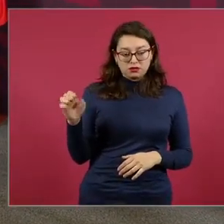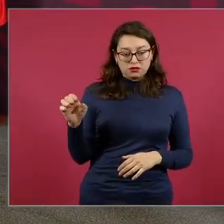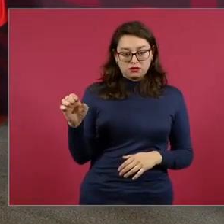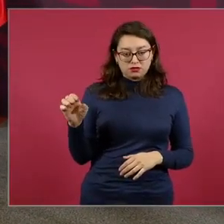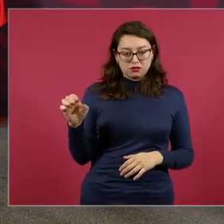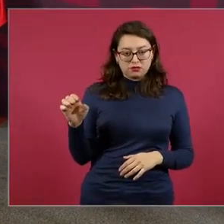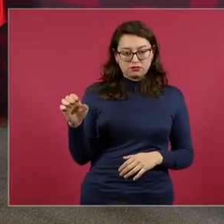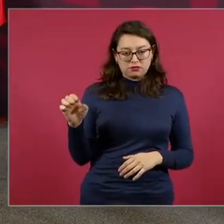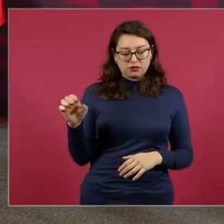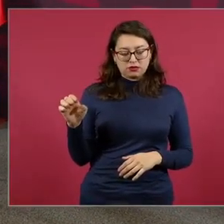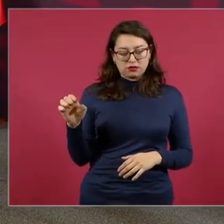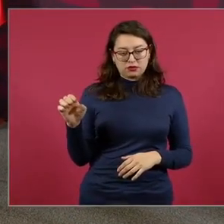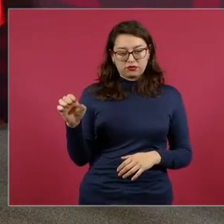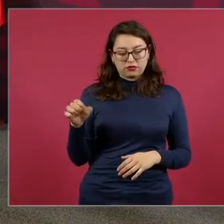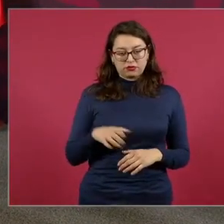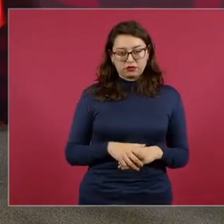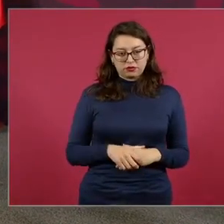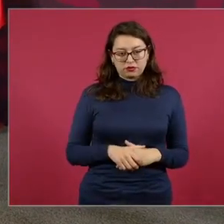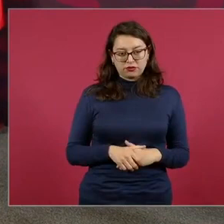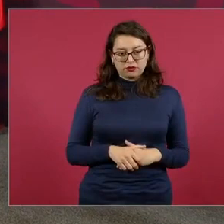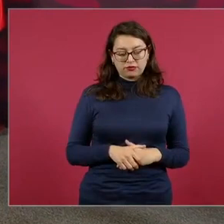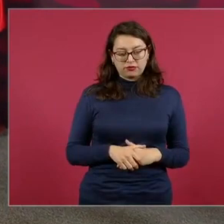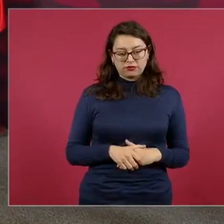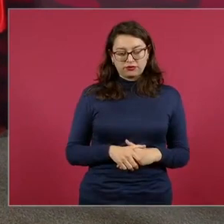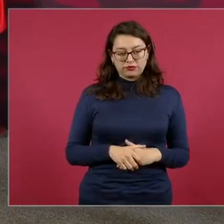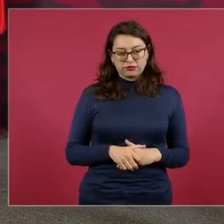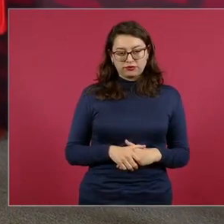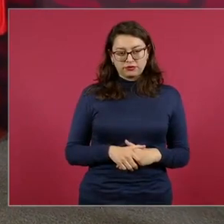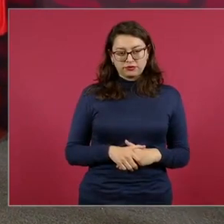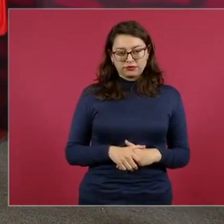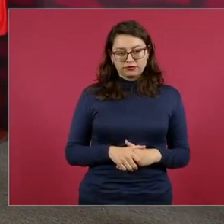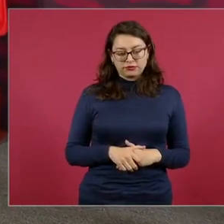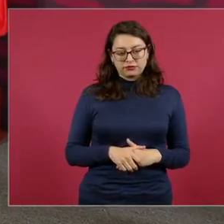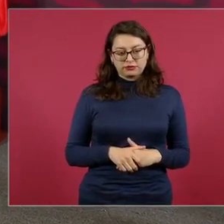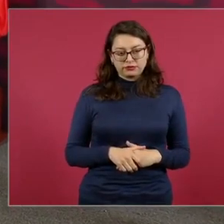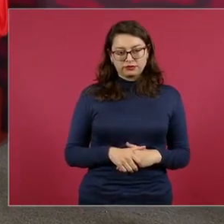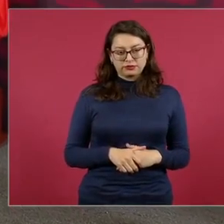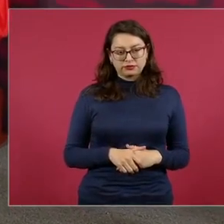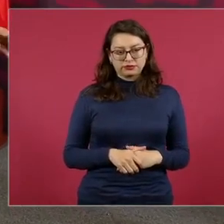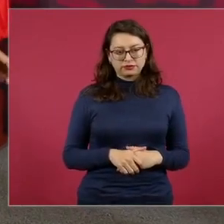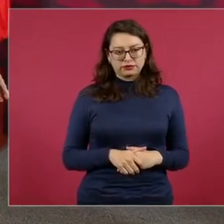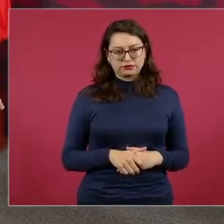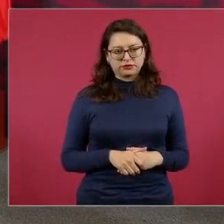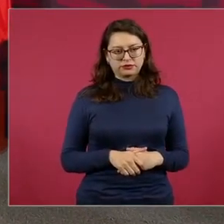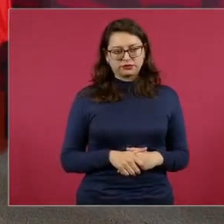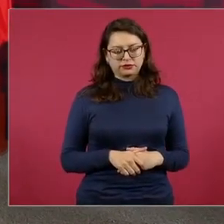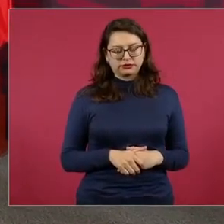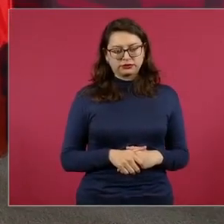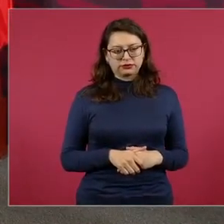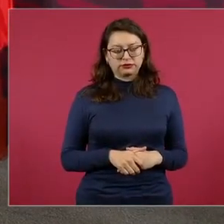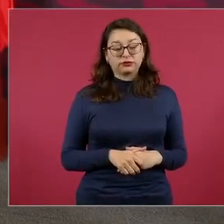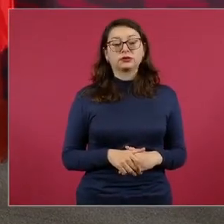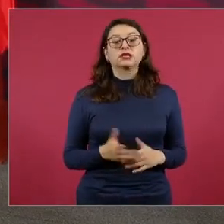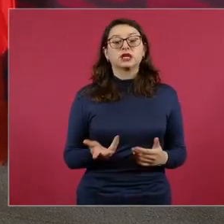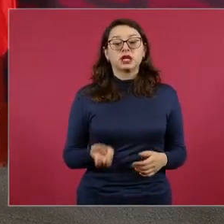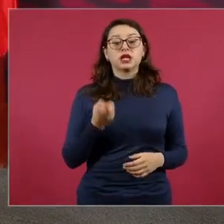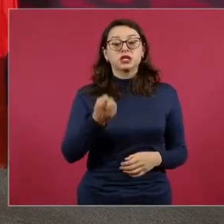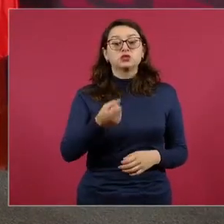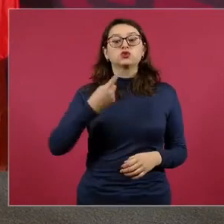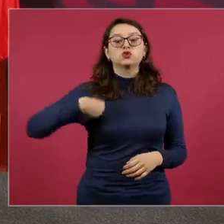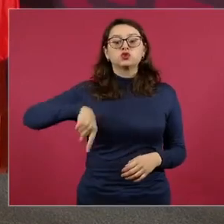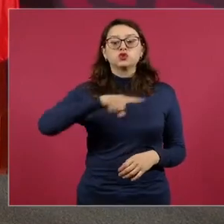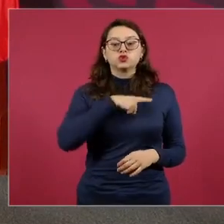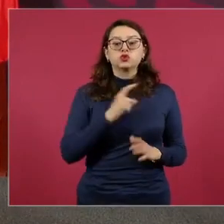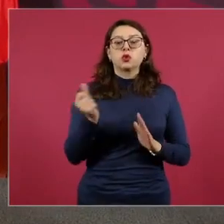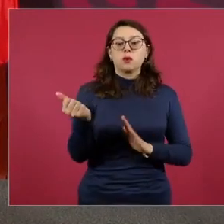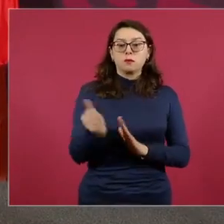¿Mande? Lunes 29 de enero. ¿Tienes comentarios? Sí. Pero bueno, cada mes